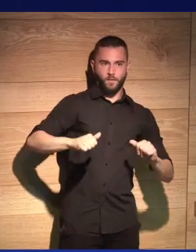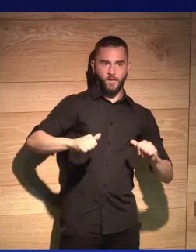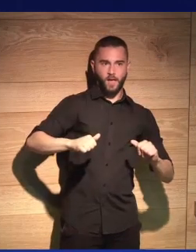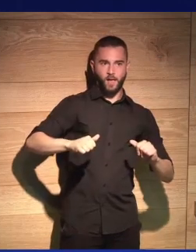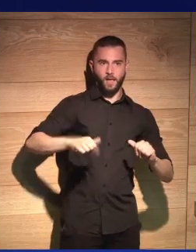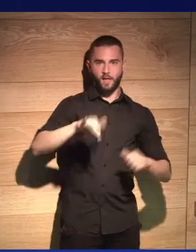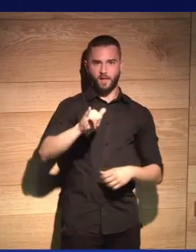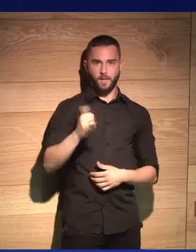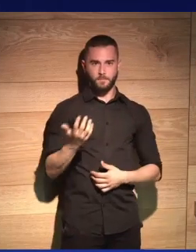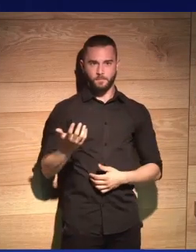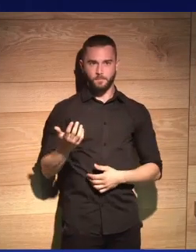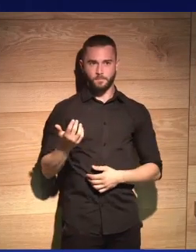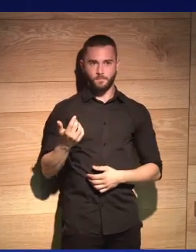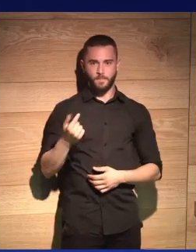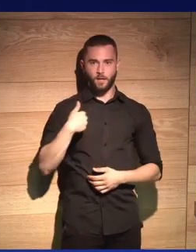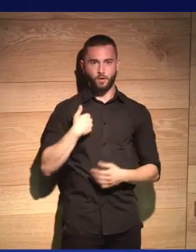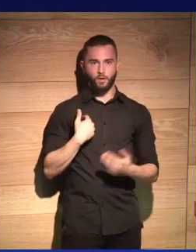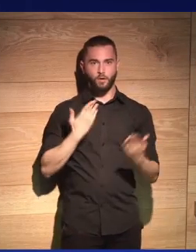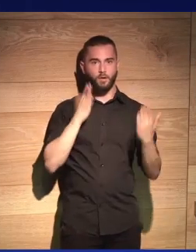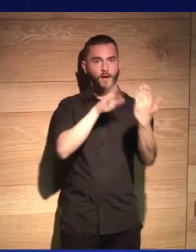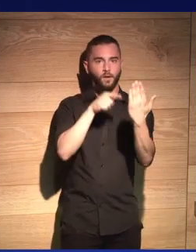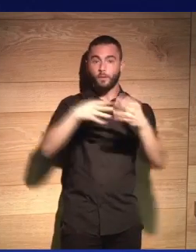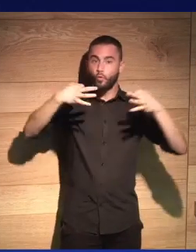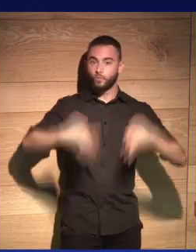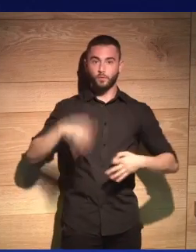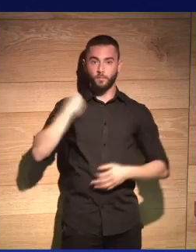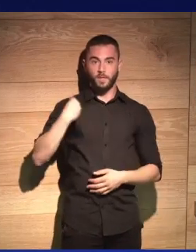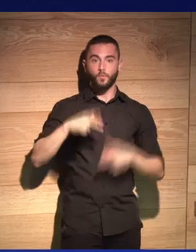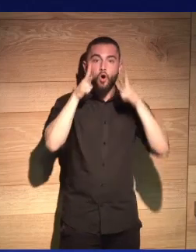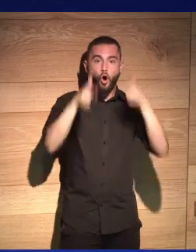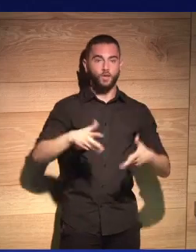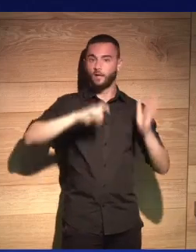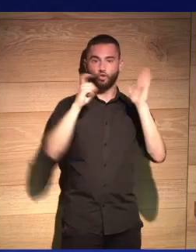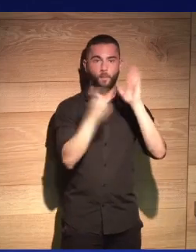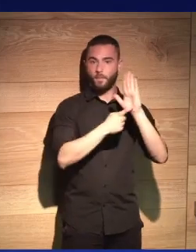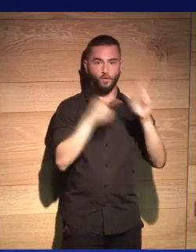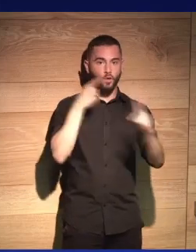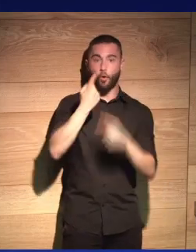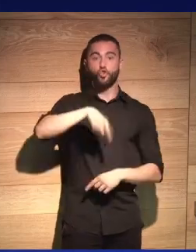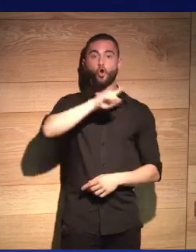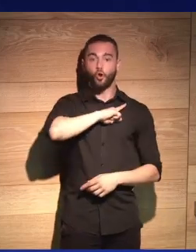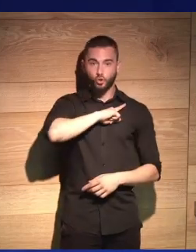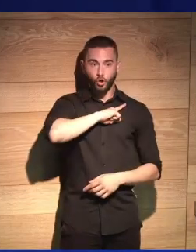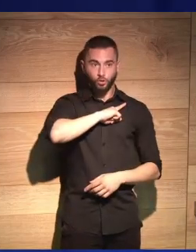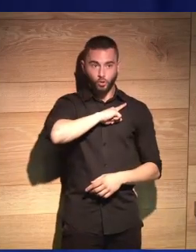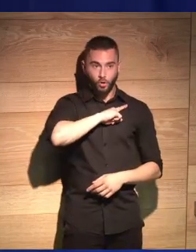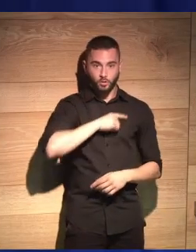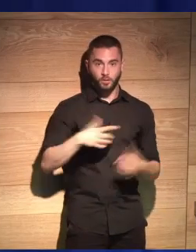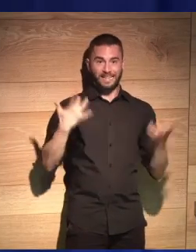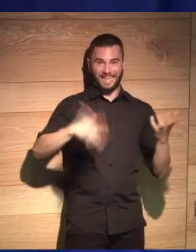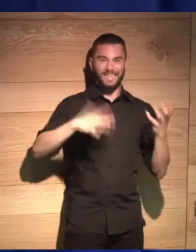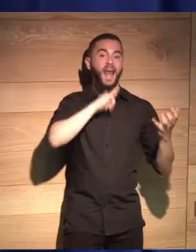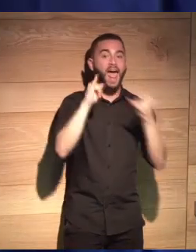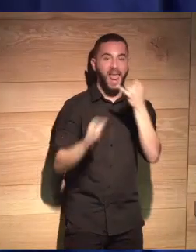Pero eso fue justamente lo que encontramos, un motel entero para nosotros, un motel con una alberca en forma de guitarra